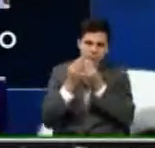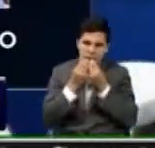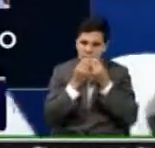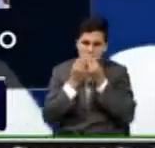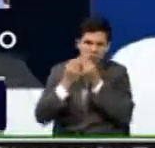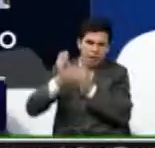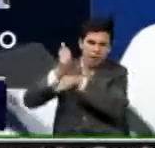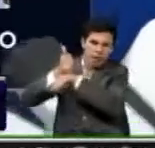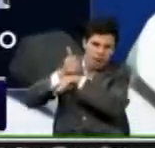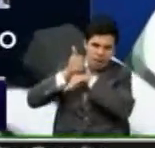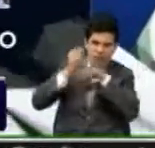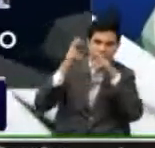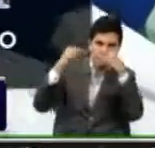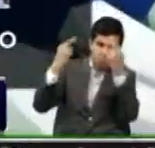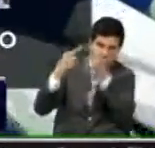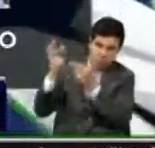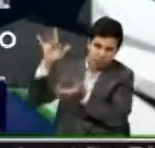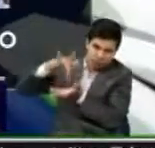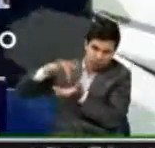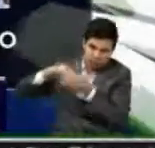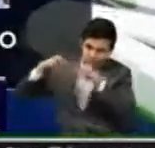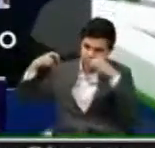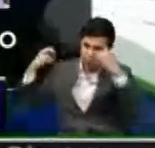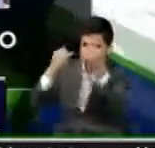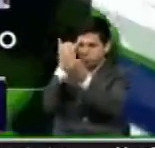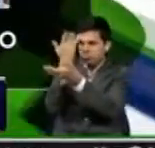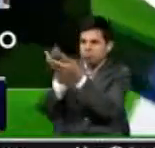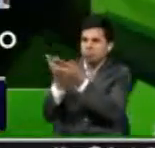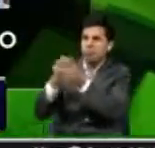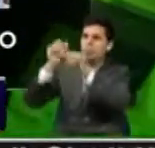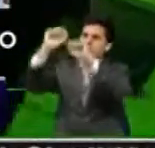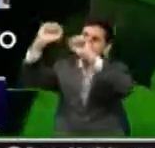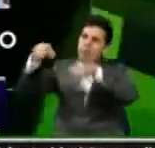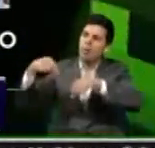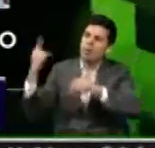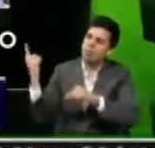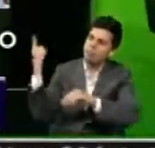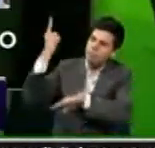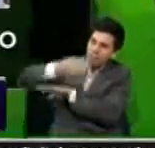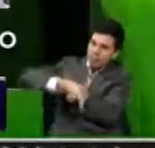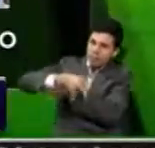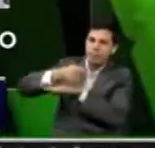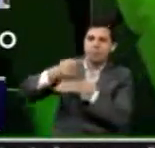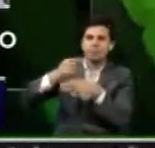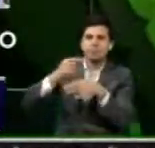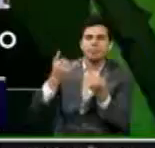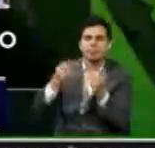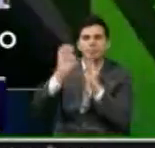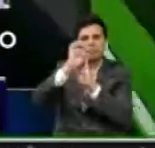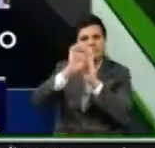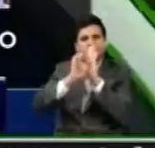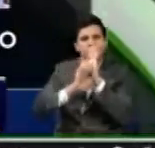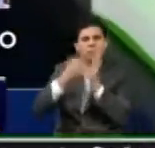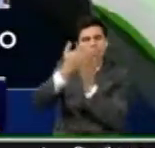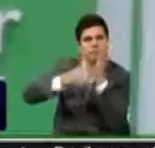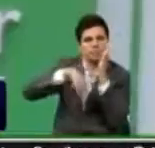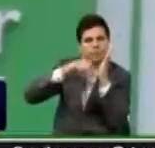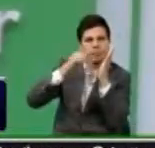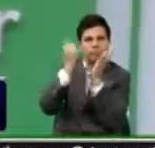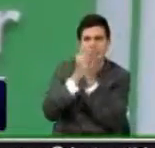ordinaria presenten una propuesta encaminada a derogar o modificar el actual estatuto de contratación